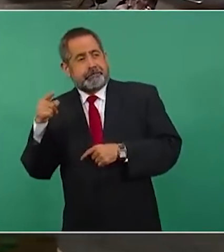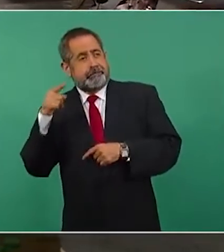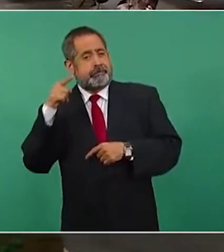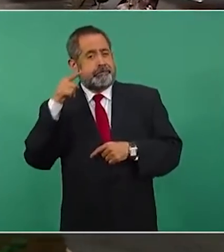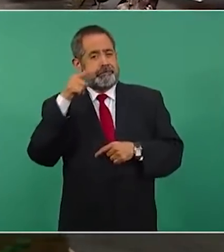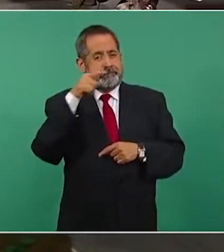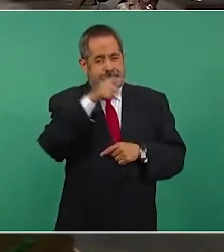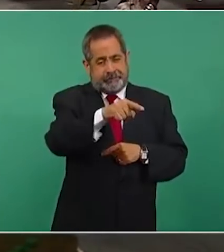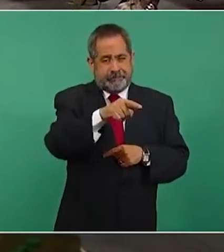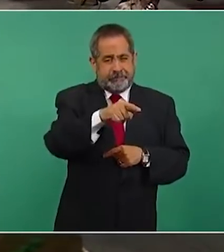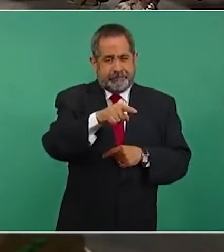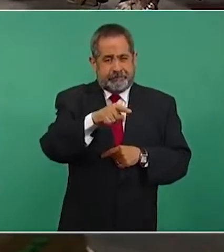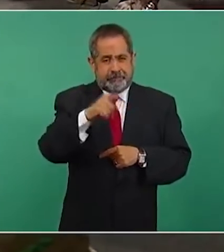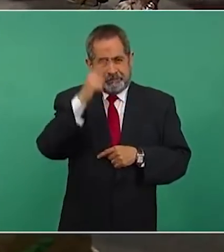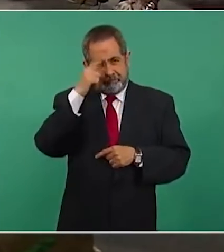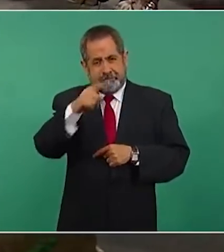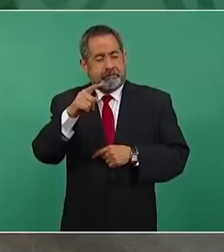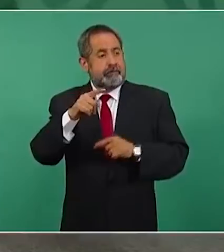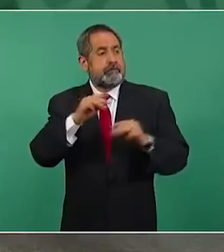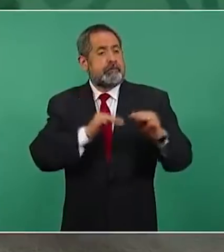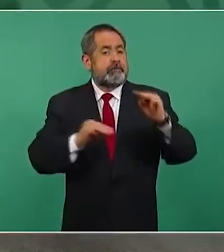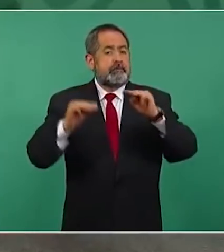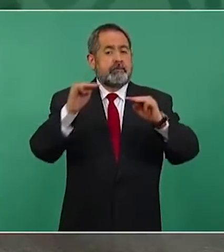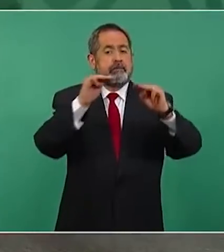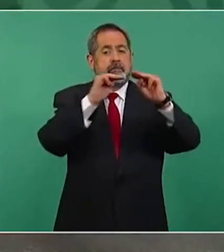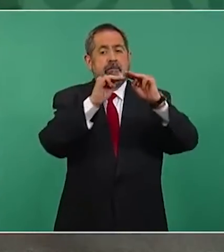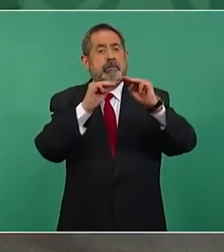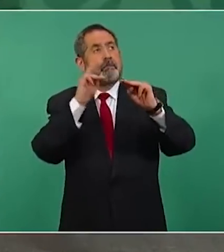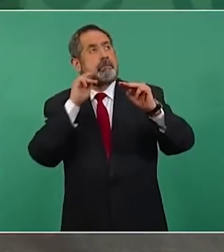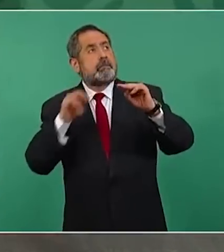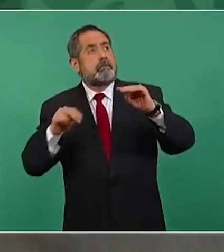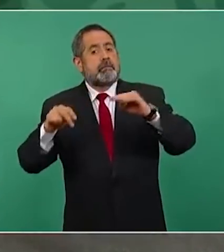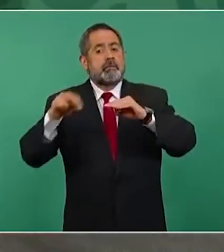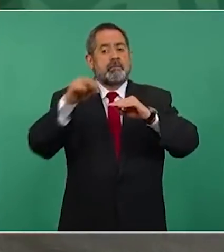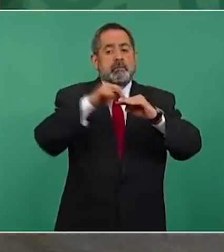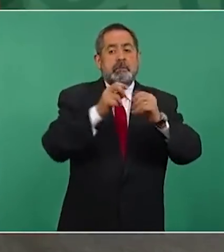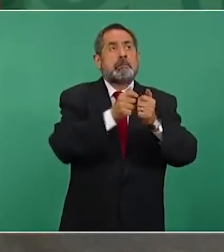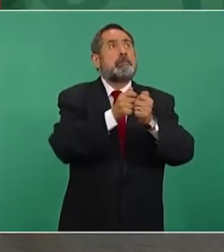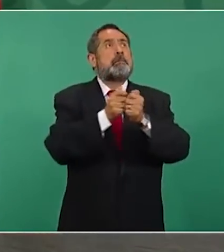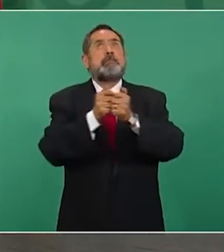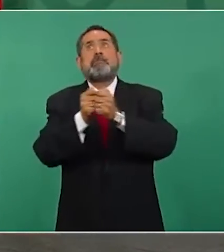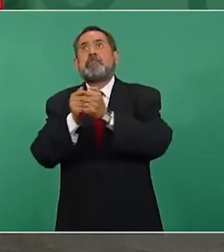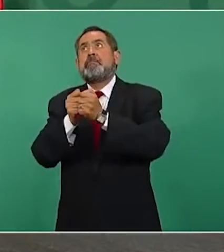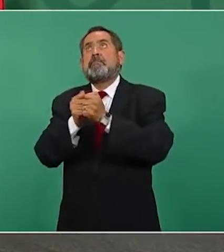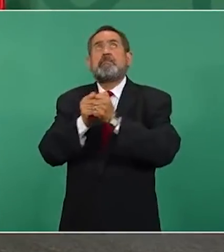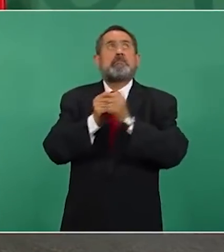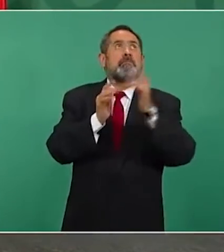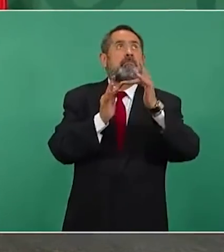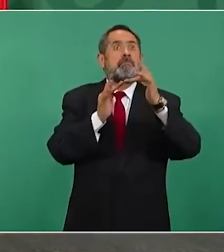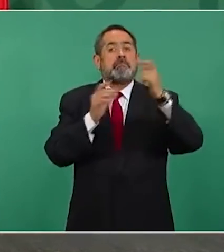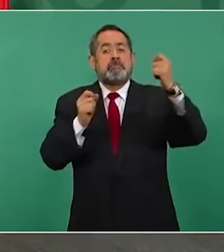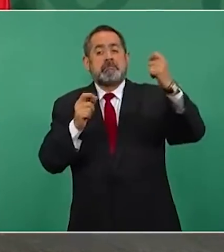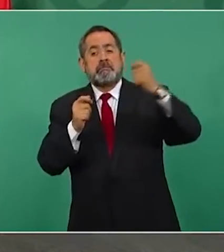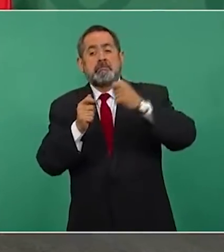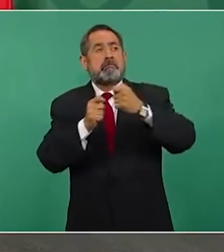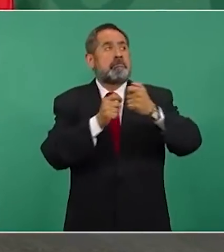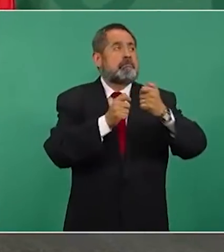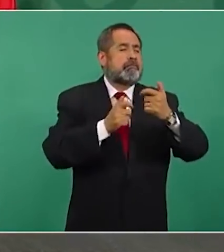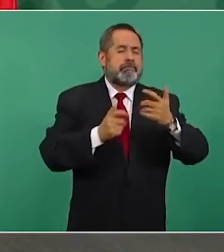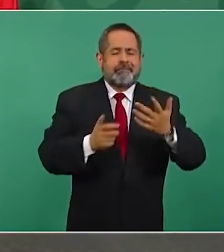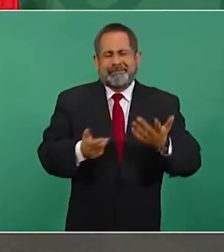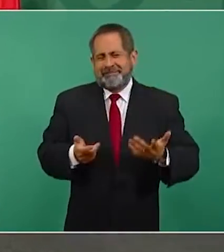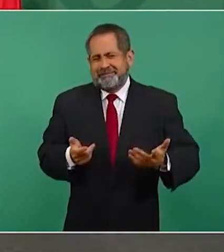altas se subían a las lomas para este captar la ansiada señal